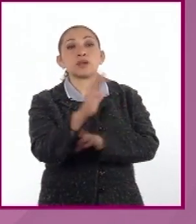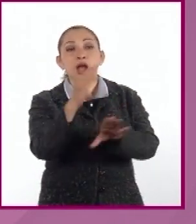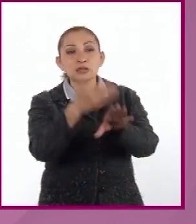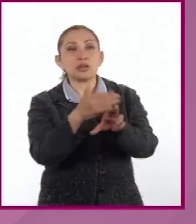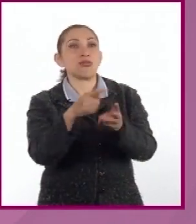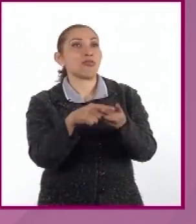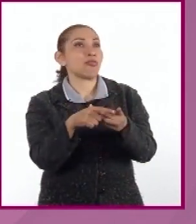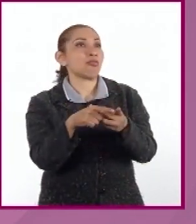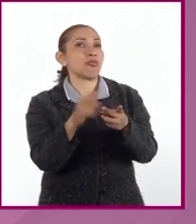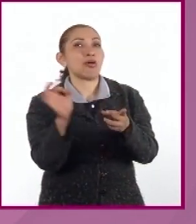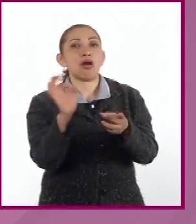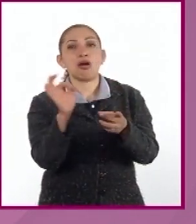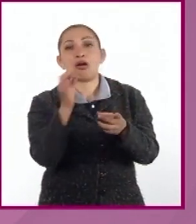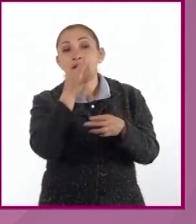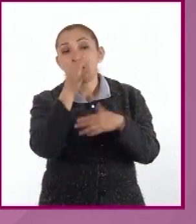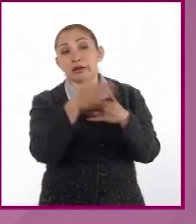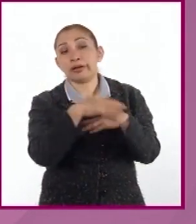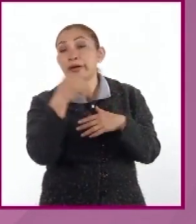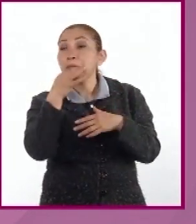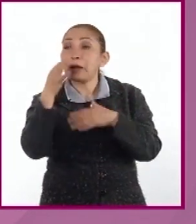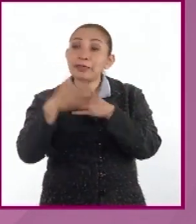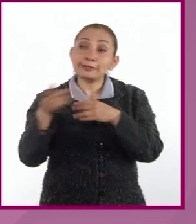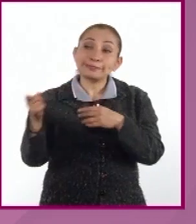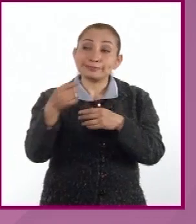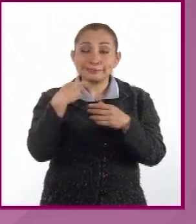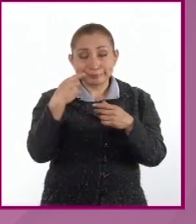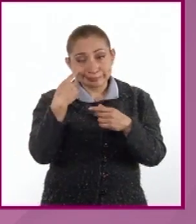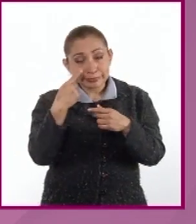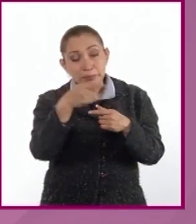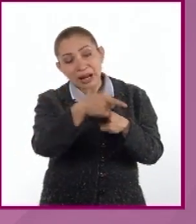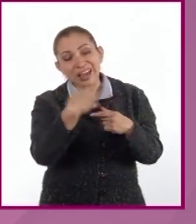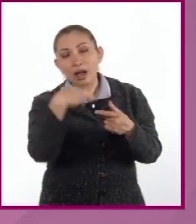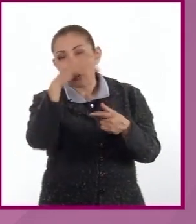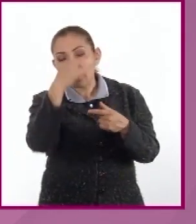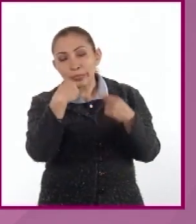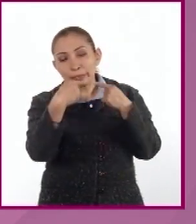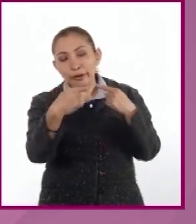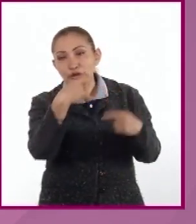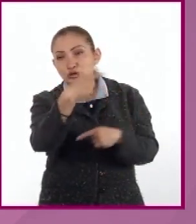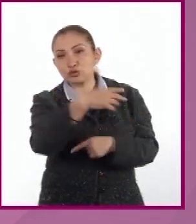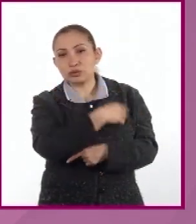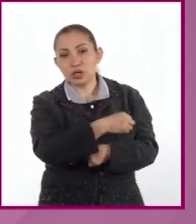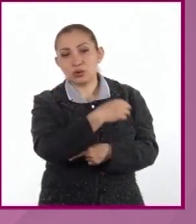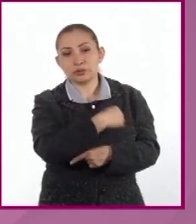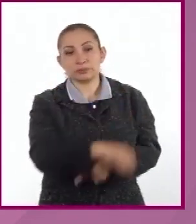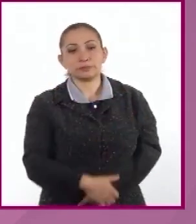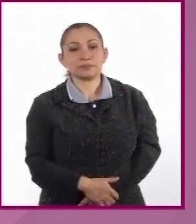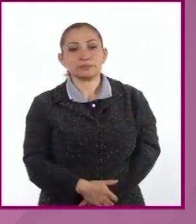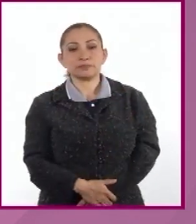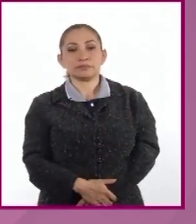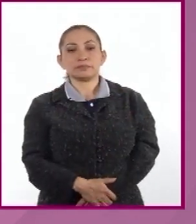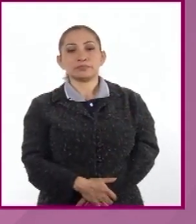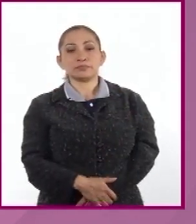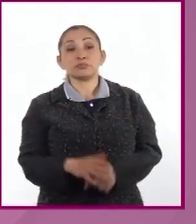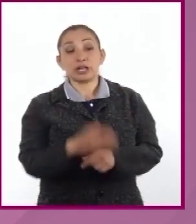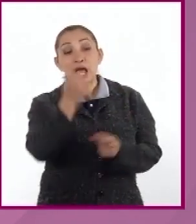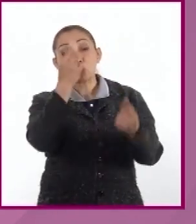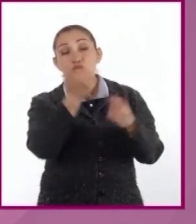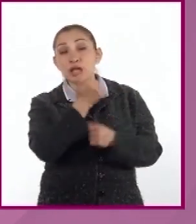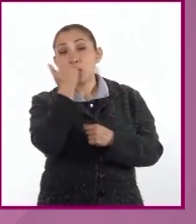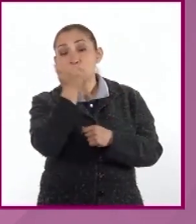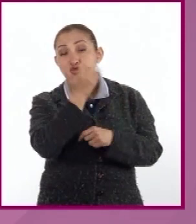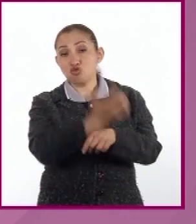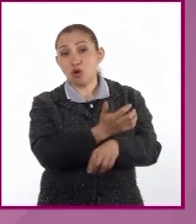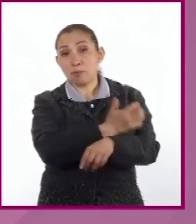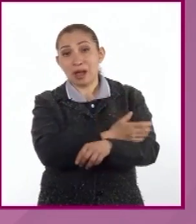sanciones, y llamados de padres o tutores para que lleguen a un acuerdo con sus hijos, ya que hay alumnos y compañeros